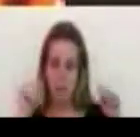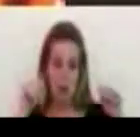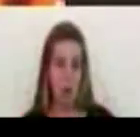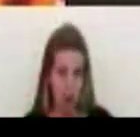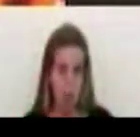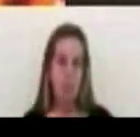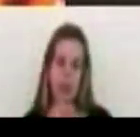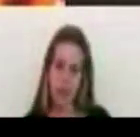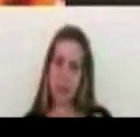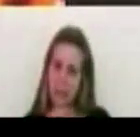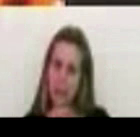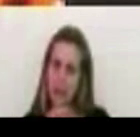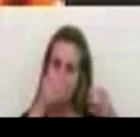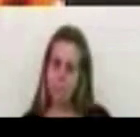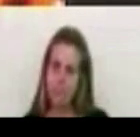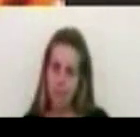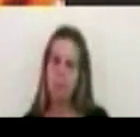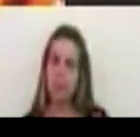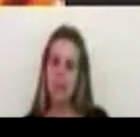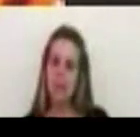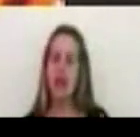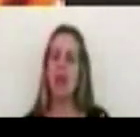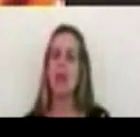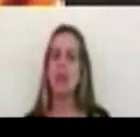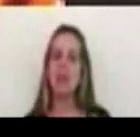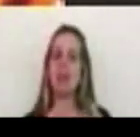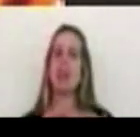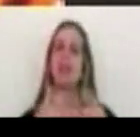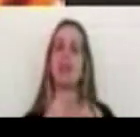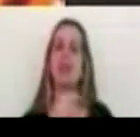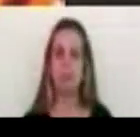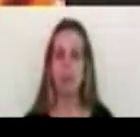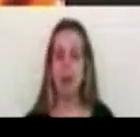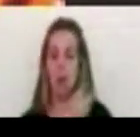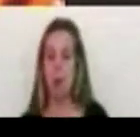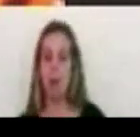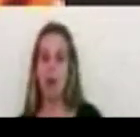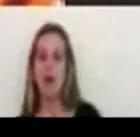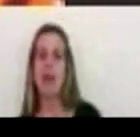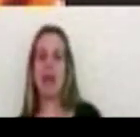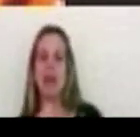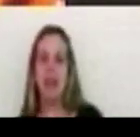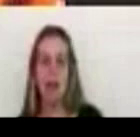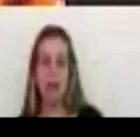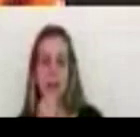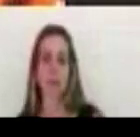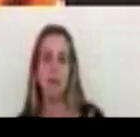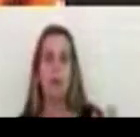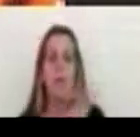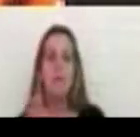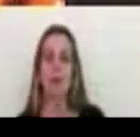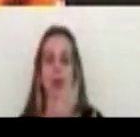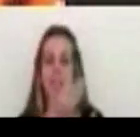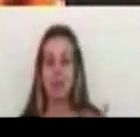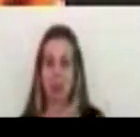gobierno? Un cambio realmente muy ligero, muy liviano, que casi no va a tener modificación en tu salario cuando después se